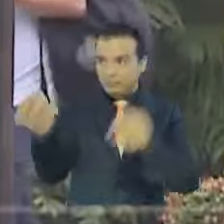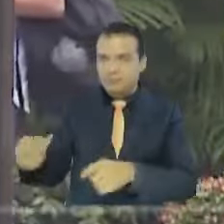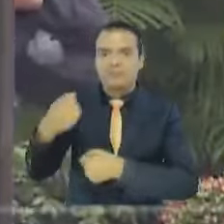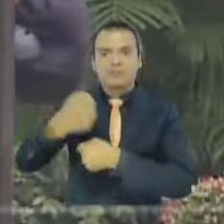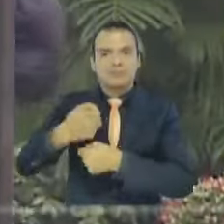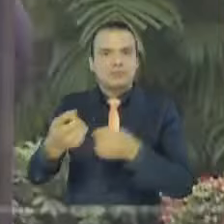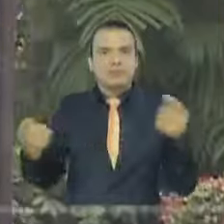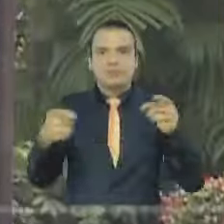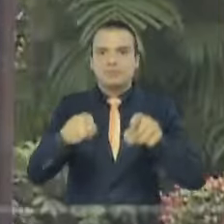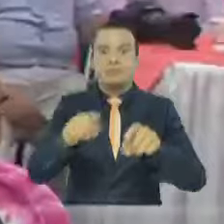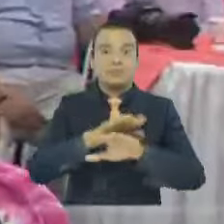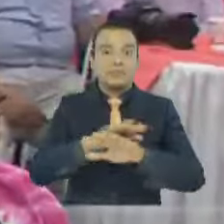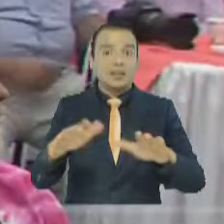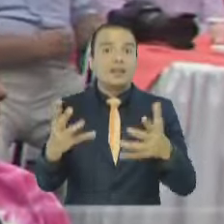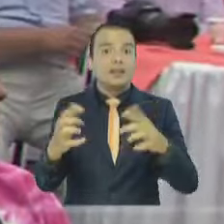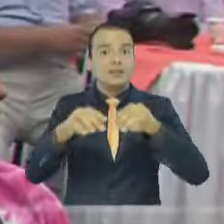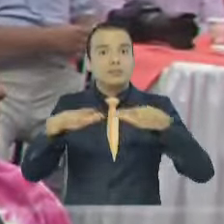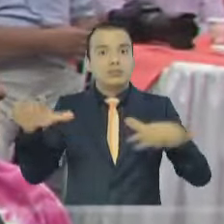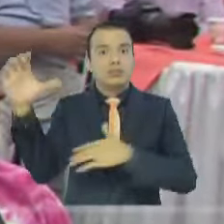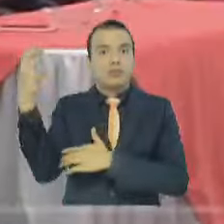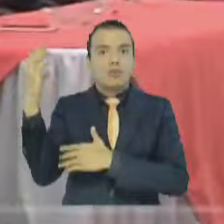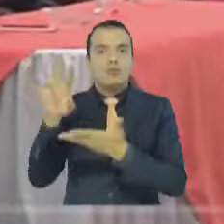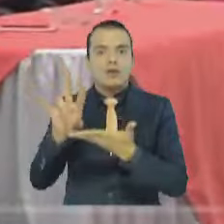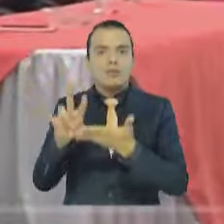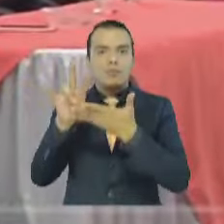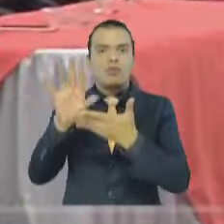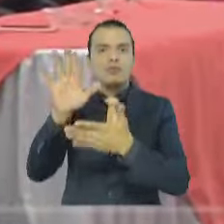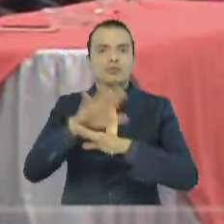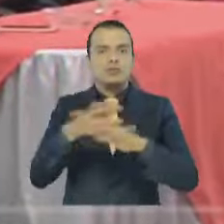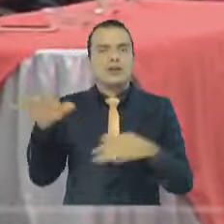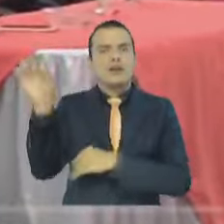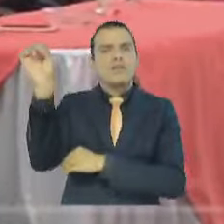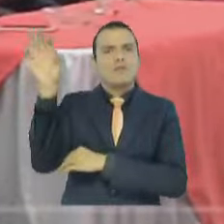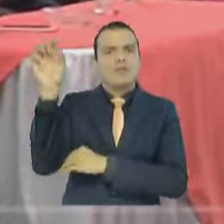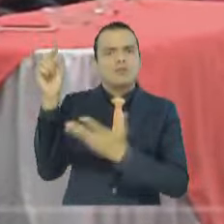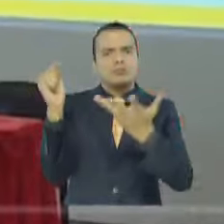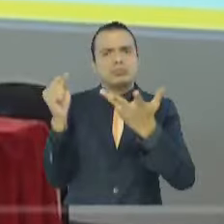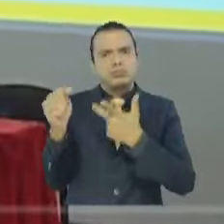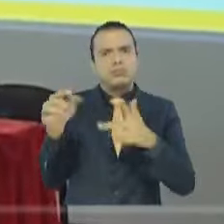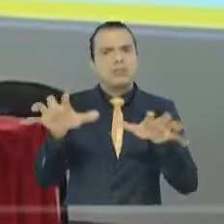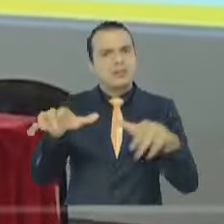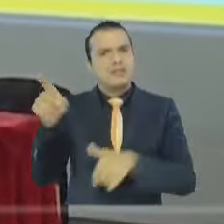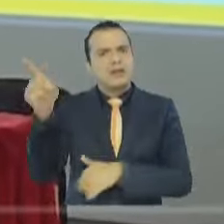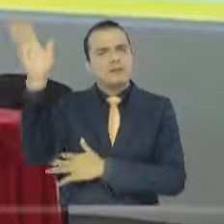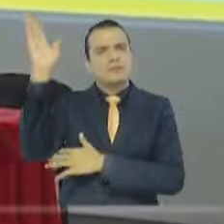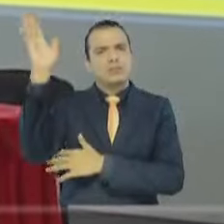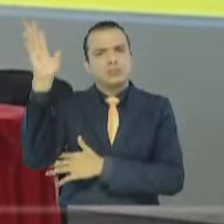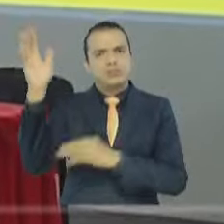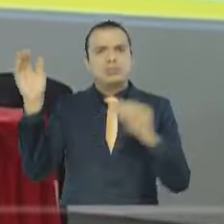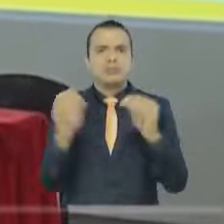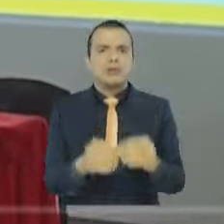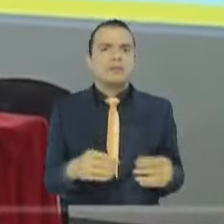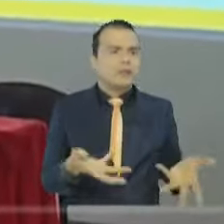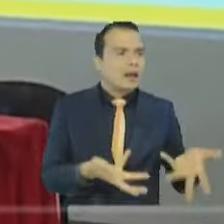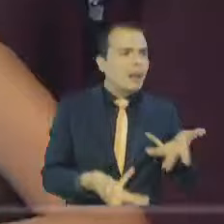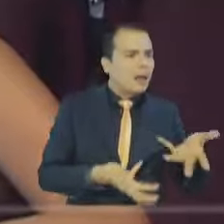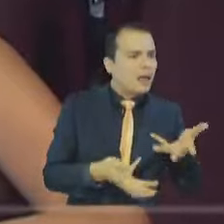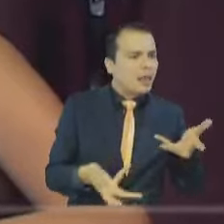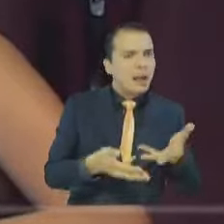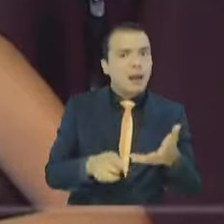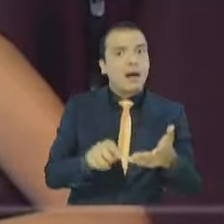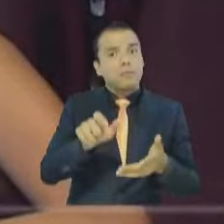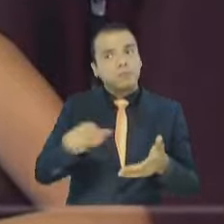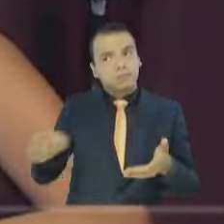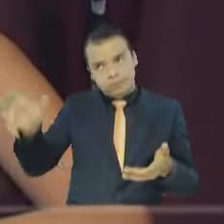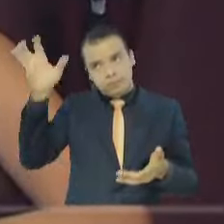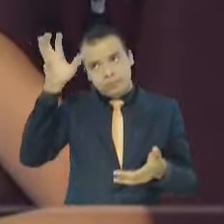colombiana el Foro de Educación Dual tendrá una variedad de actividades que incluyen conferencias magistrales paneles de discusión con expertos representantes de